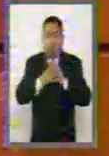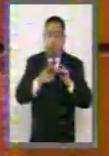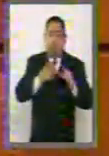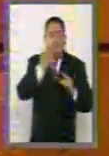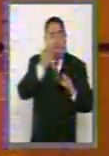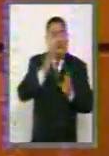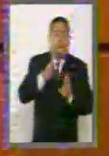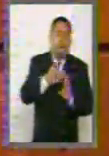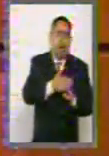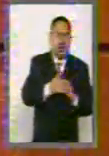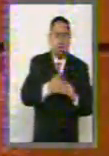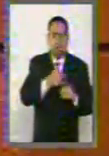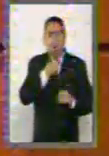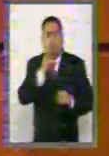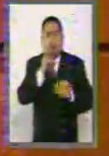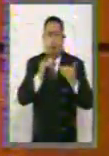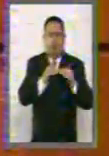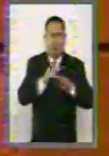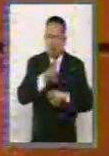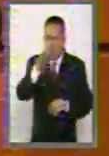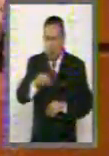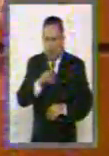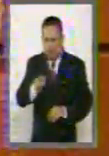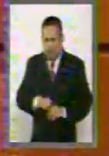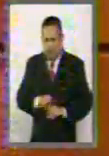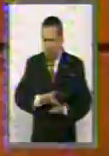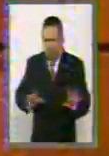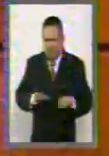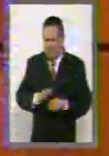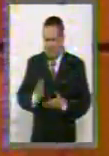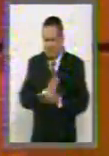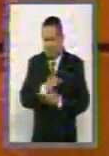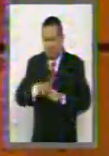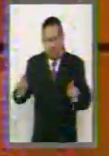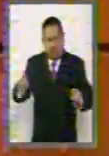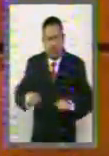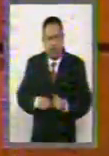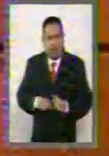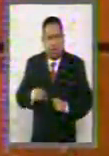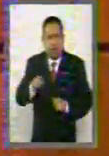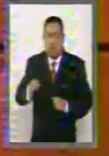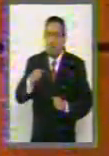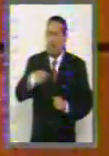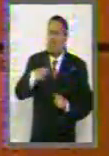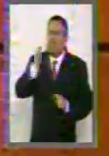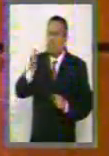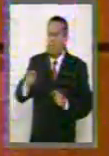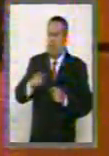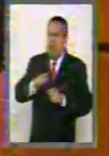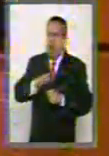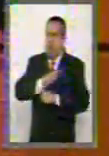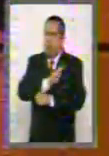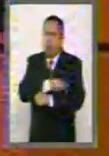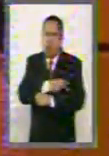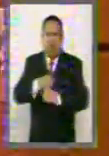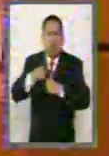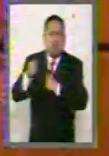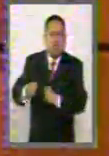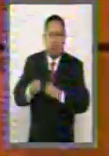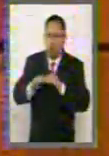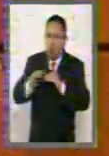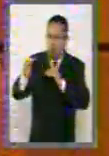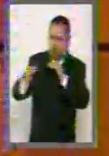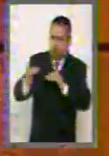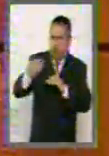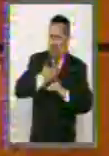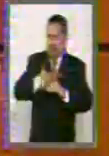género. No lo es. Es un debate de algo más grande, de cómo se entiende el poder, cómo se entienden los contrapesos